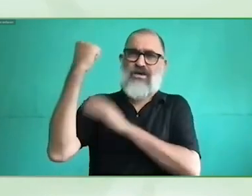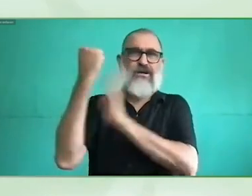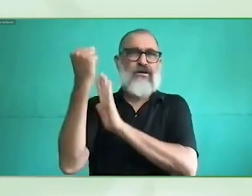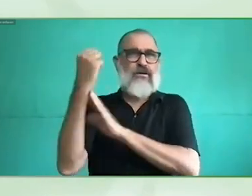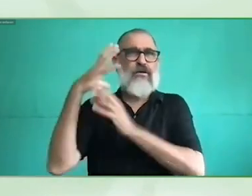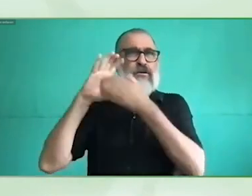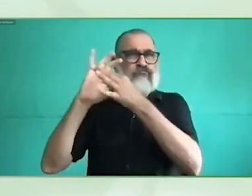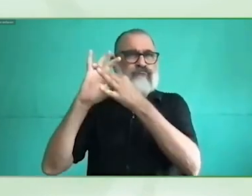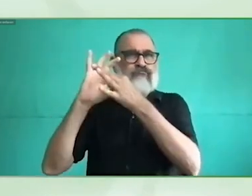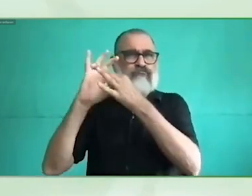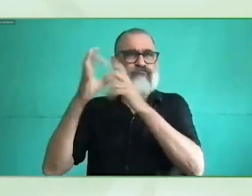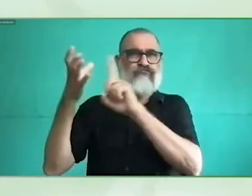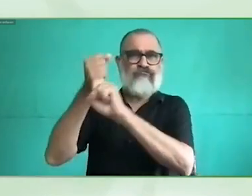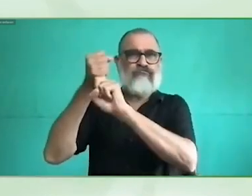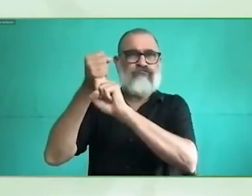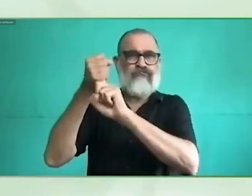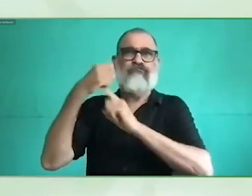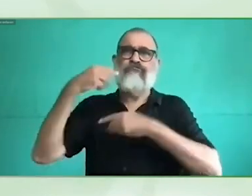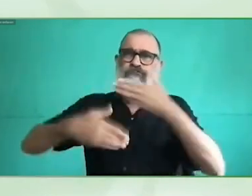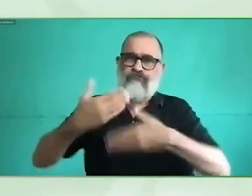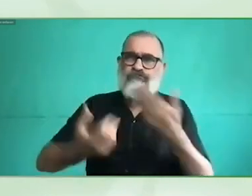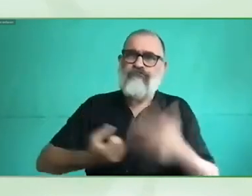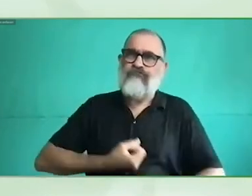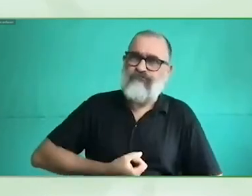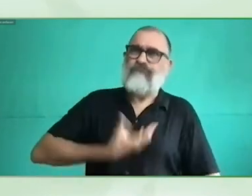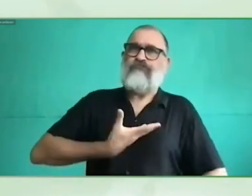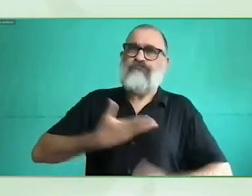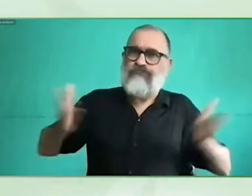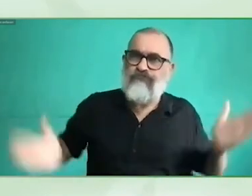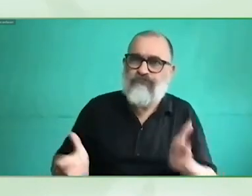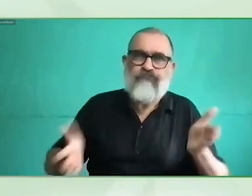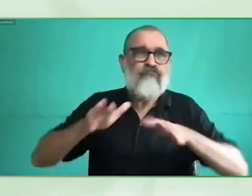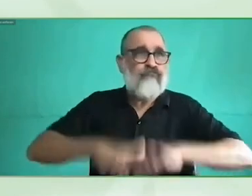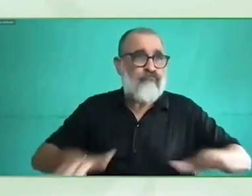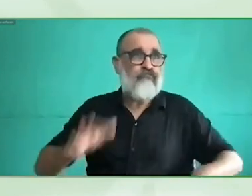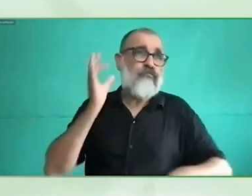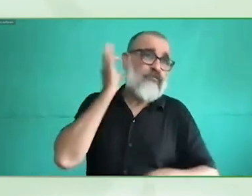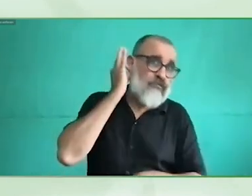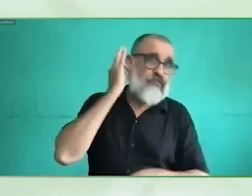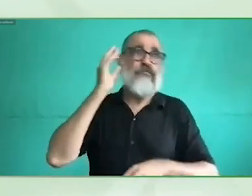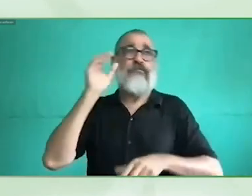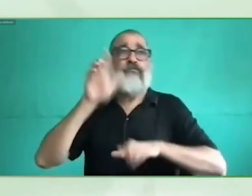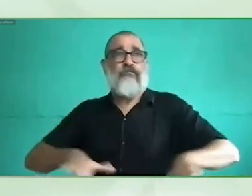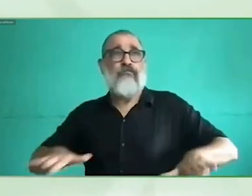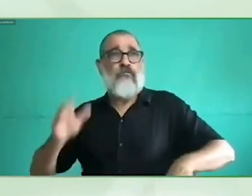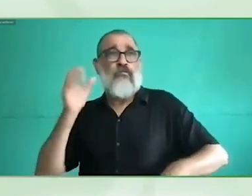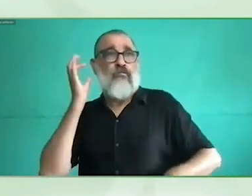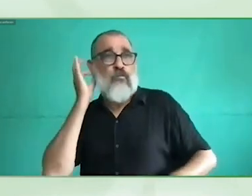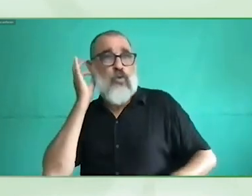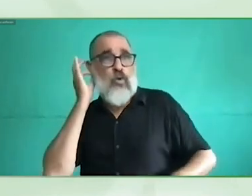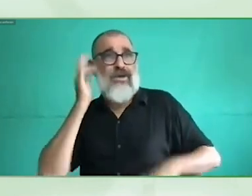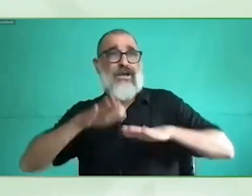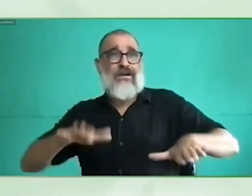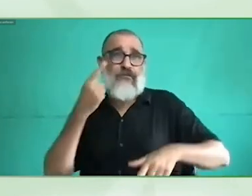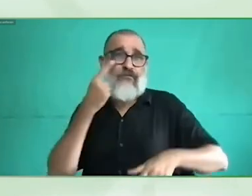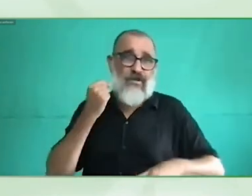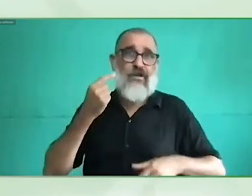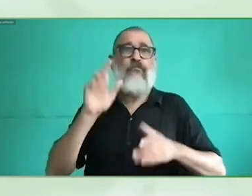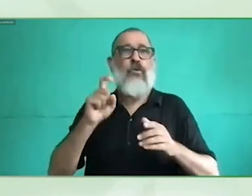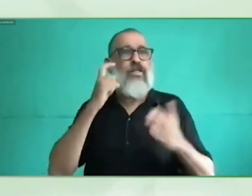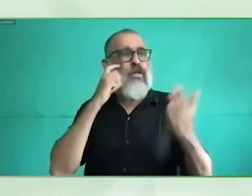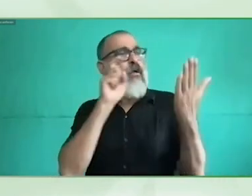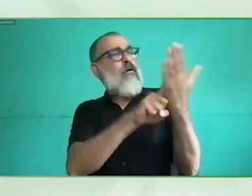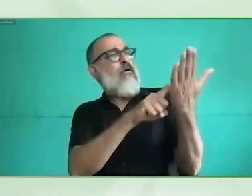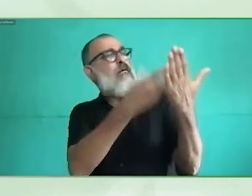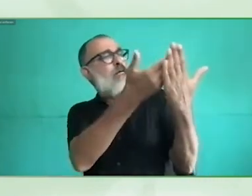Así que solamente quiero recordarles que solo somos personas siempre somos personas y